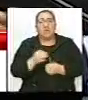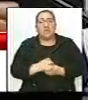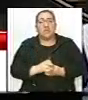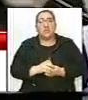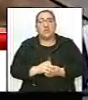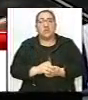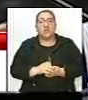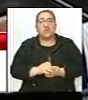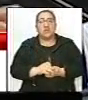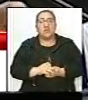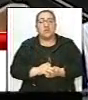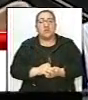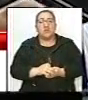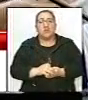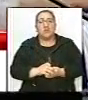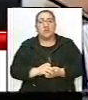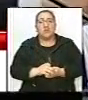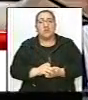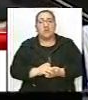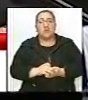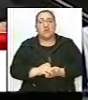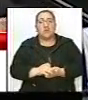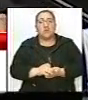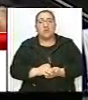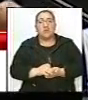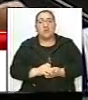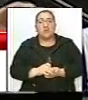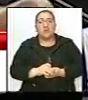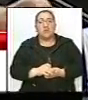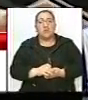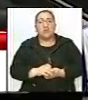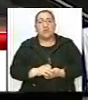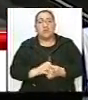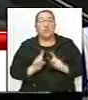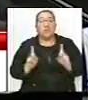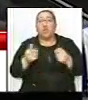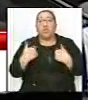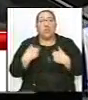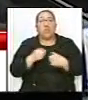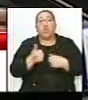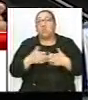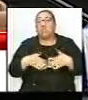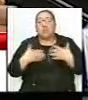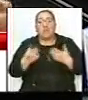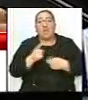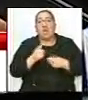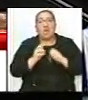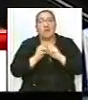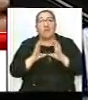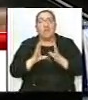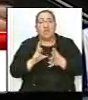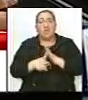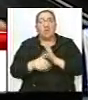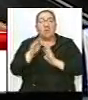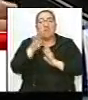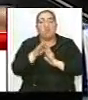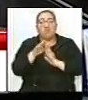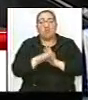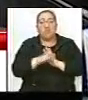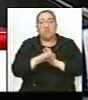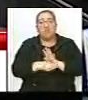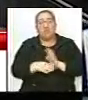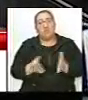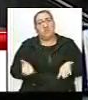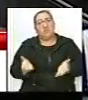han formado su pequeña empresa, todo lo que fuere, pero no tienen otras posibilidades. Cada día se le va reduciendo más su espejo de